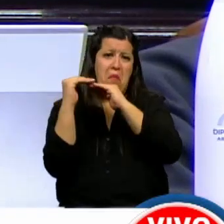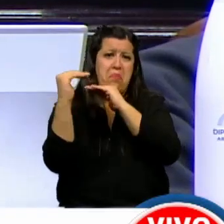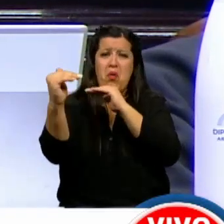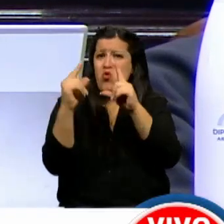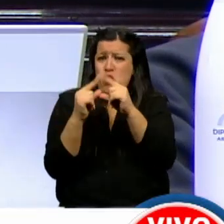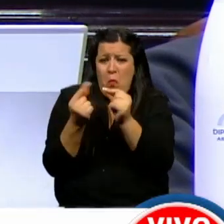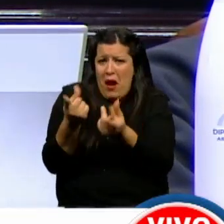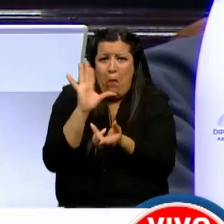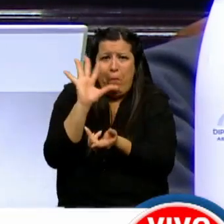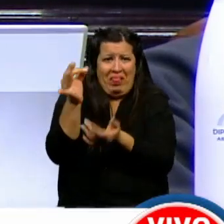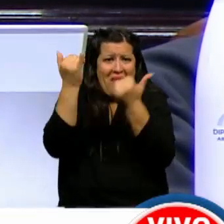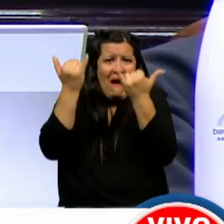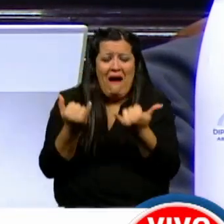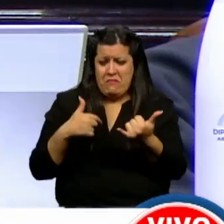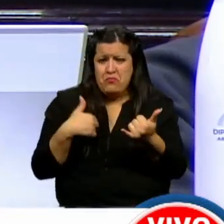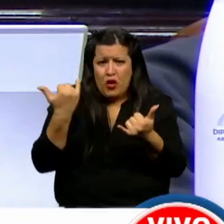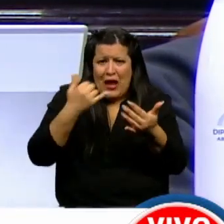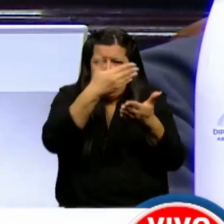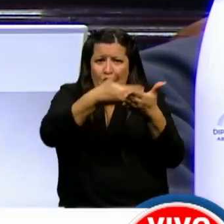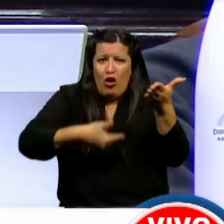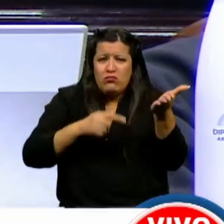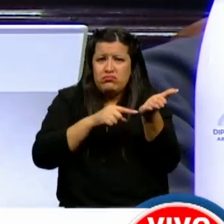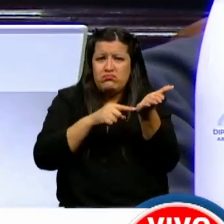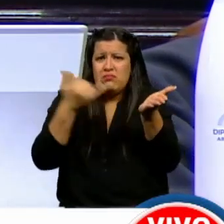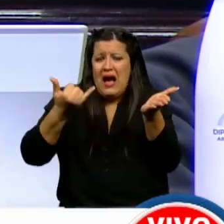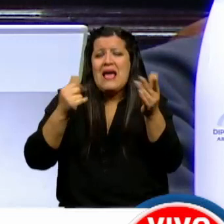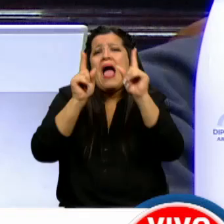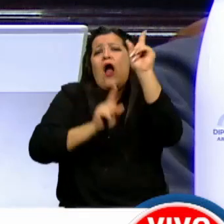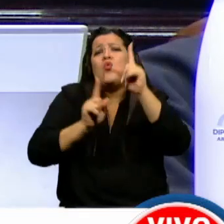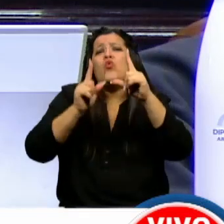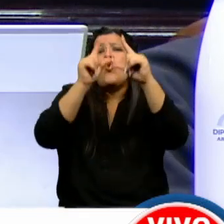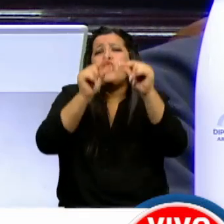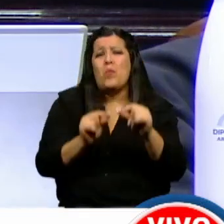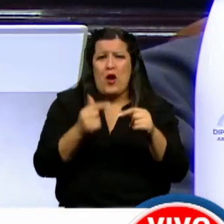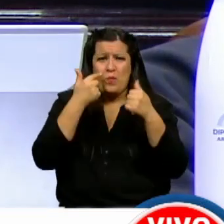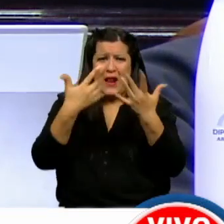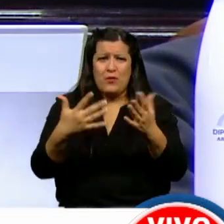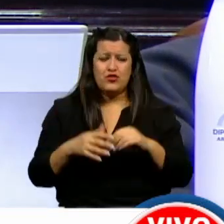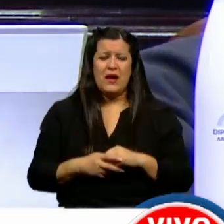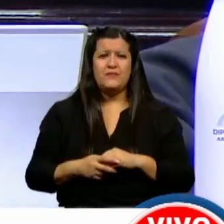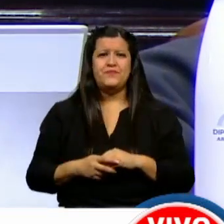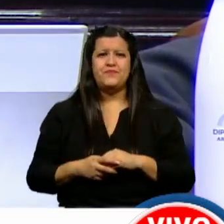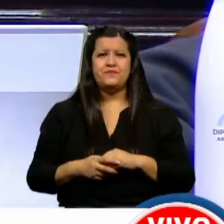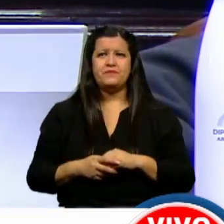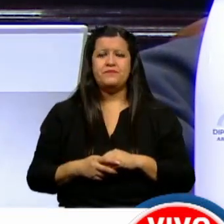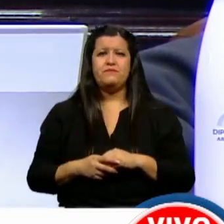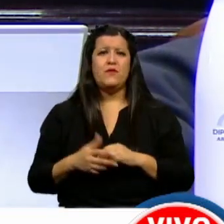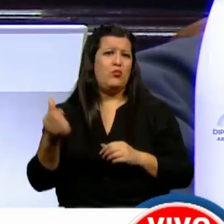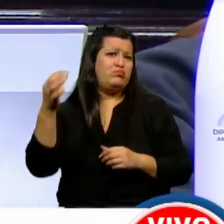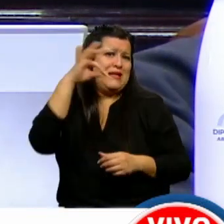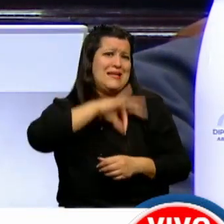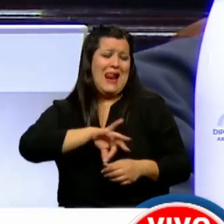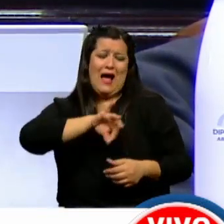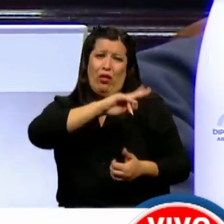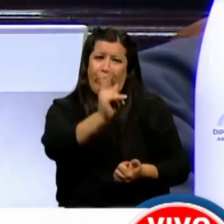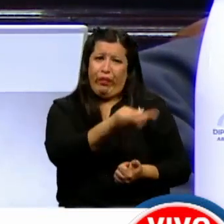lo muestran así. Tengo acá algunos números para mostrarle. No solo están cayendo los salarios, está